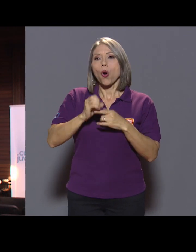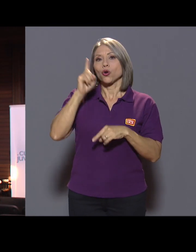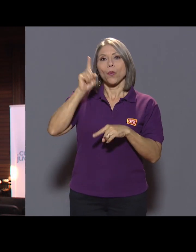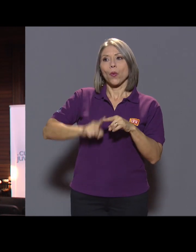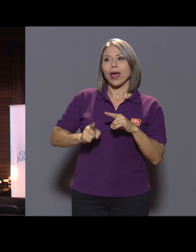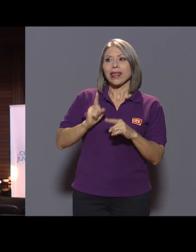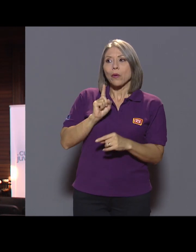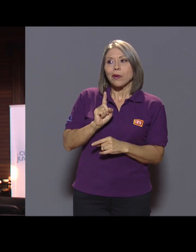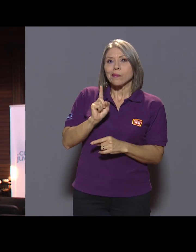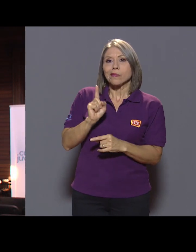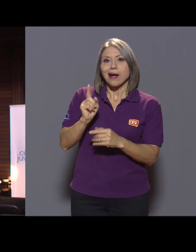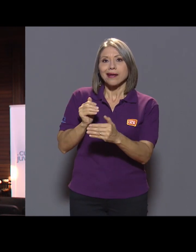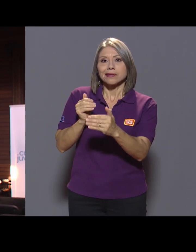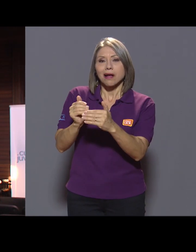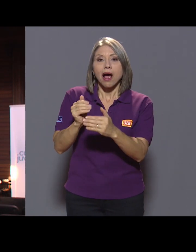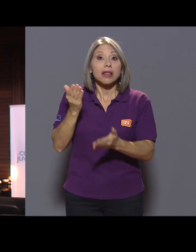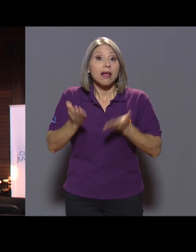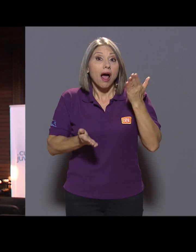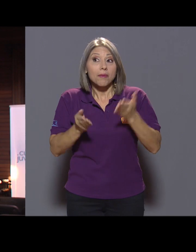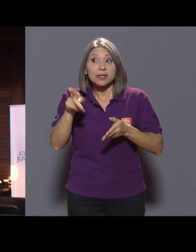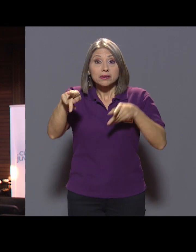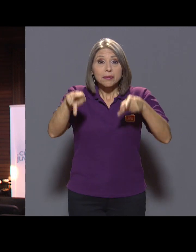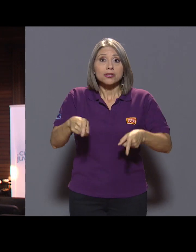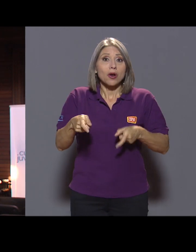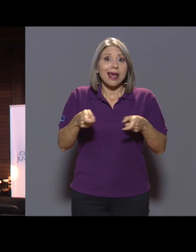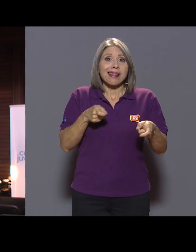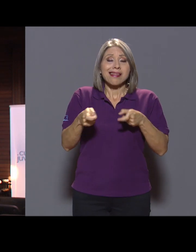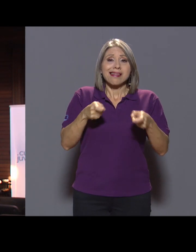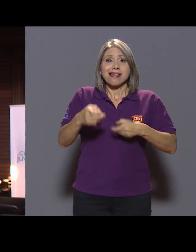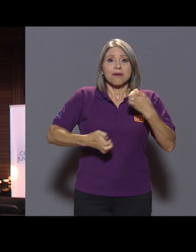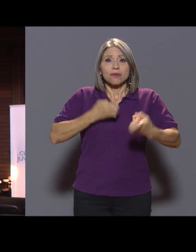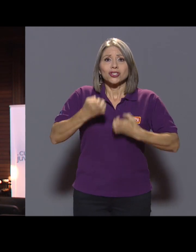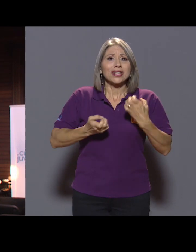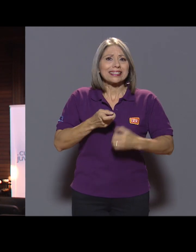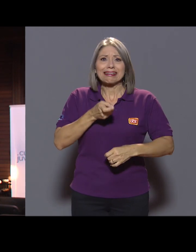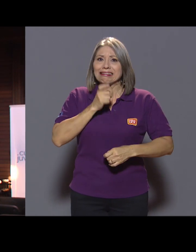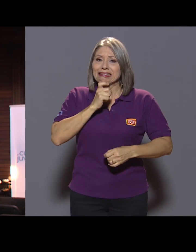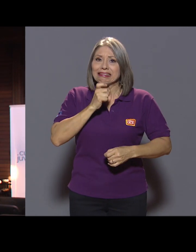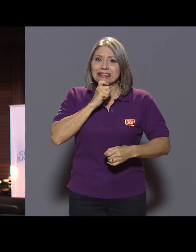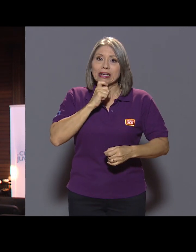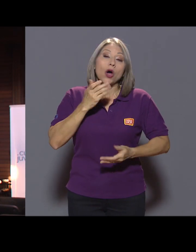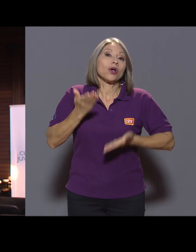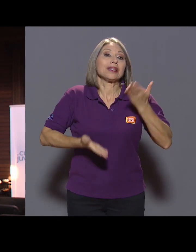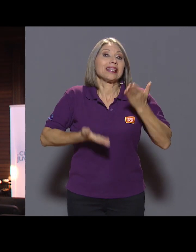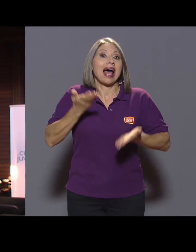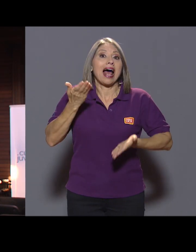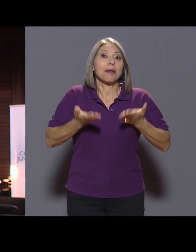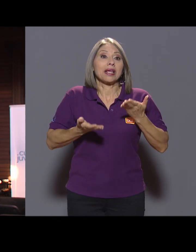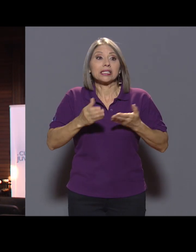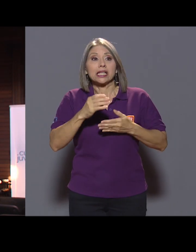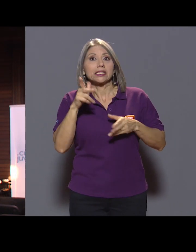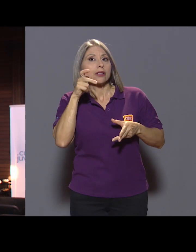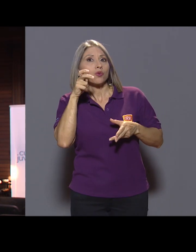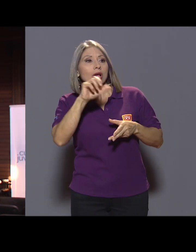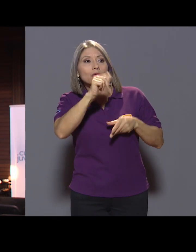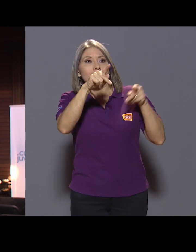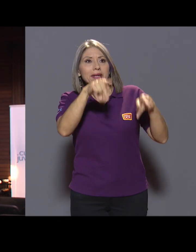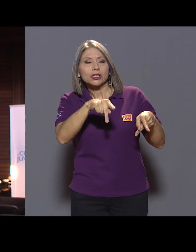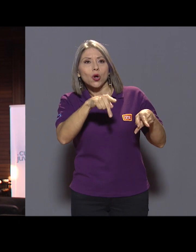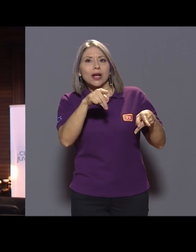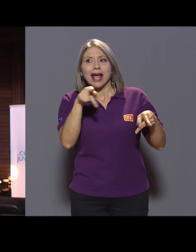persona le cueste mucho el manejo de emociones, ¿verdad? Y que esta persona que está hablando por alguna razón lo altere.